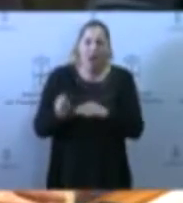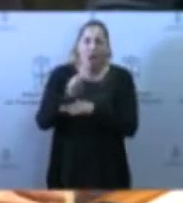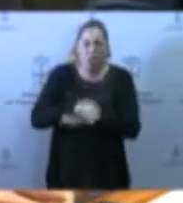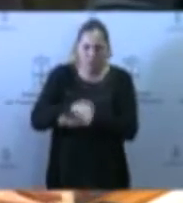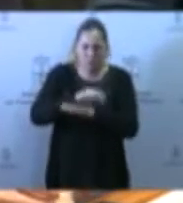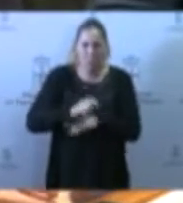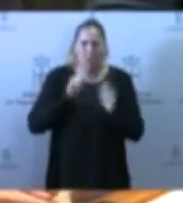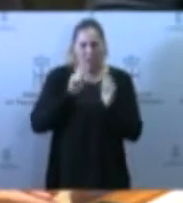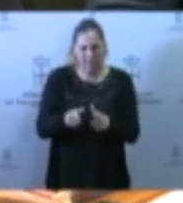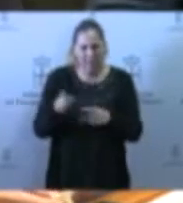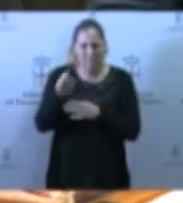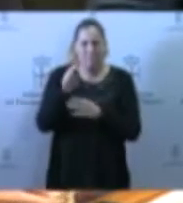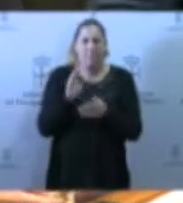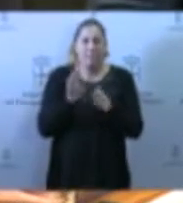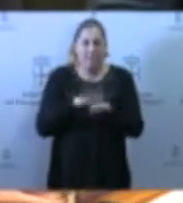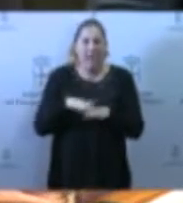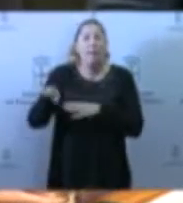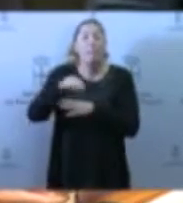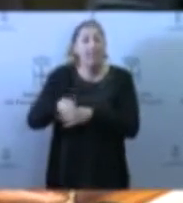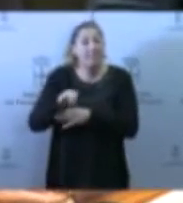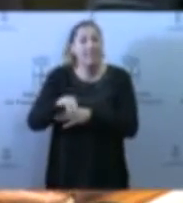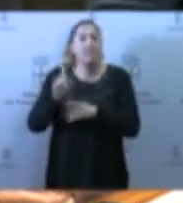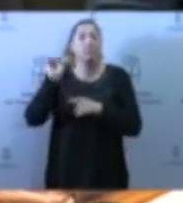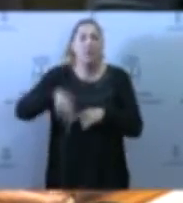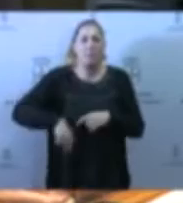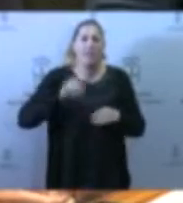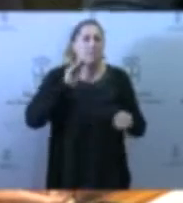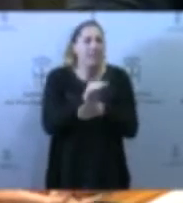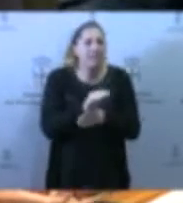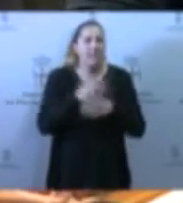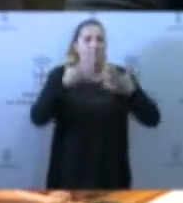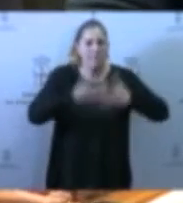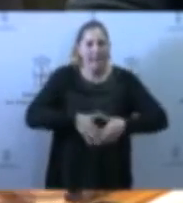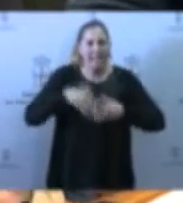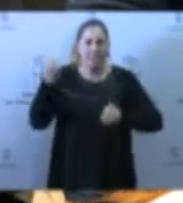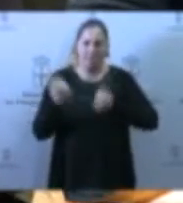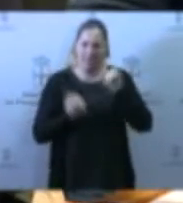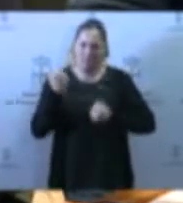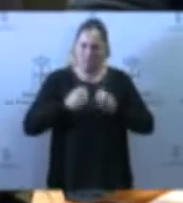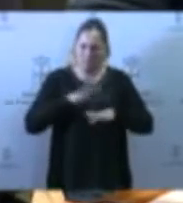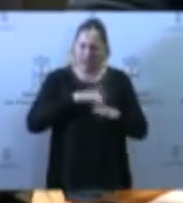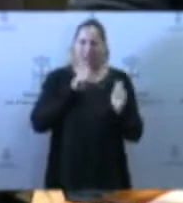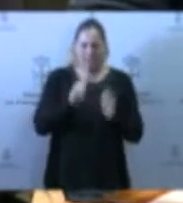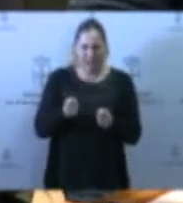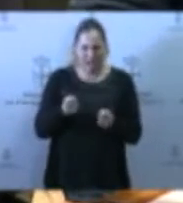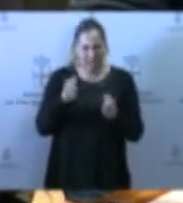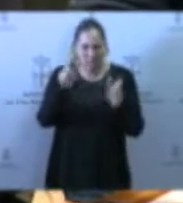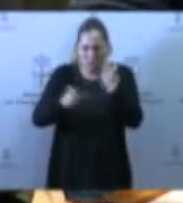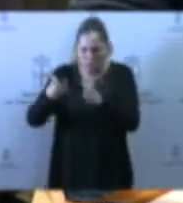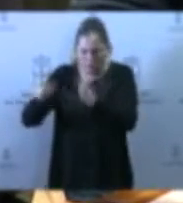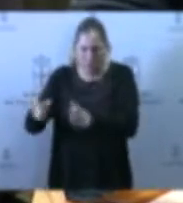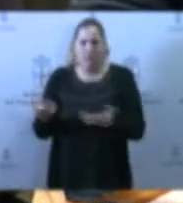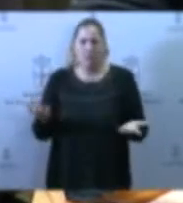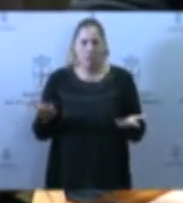del mantenimiento de las carreteras, a invertir en maquinaria y vehículos para asegurar un servicio eficaz que sirva a la ciudadanía.